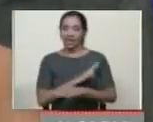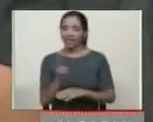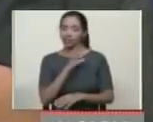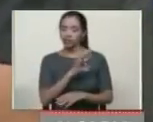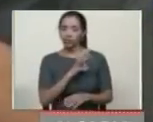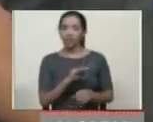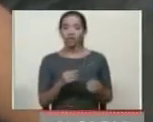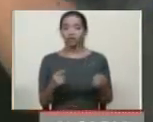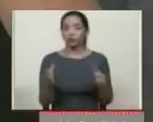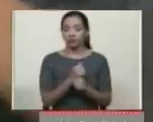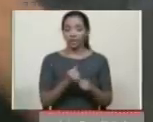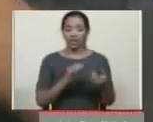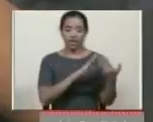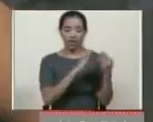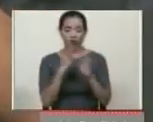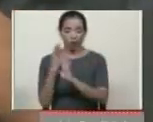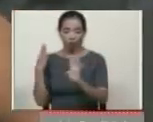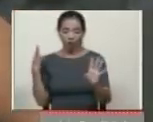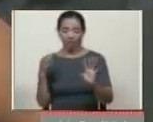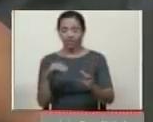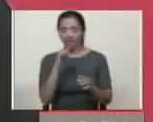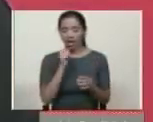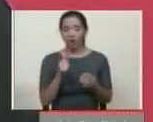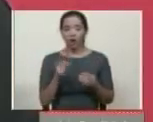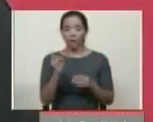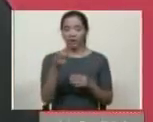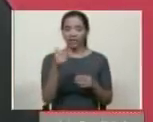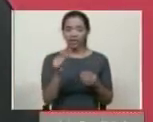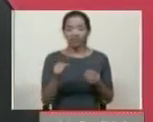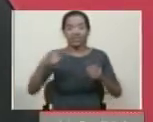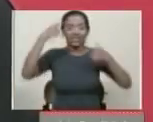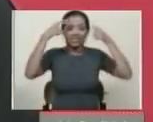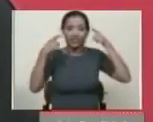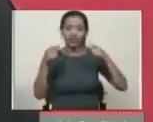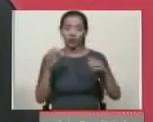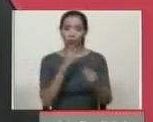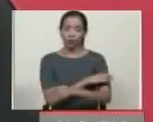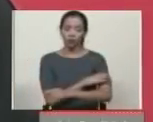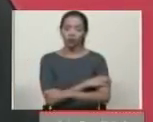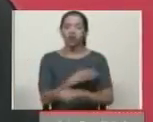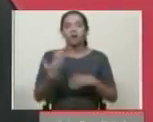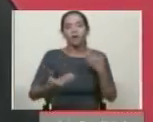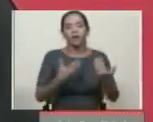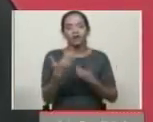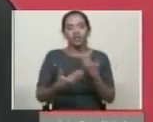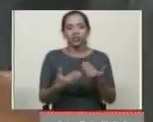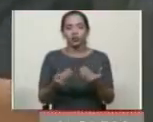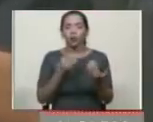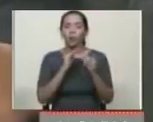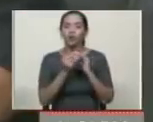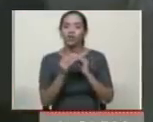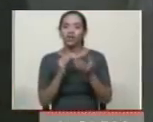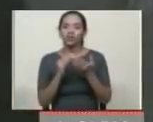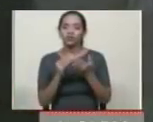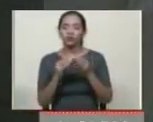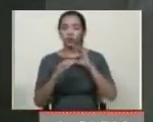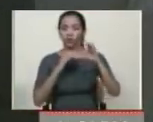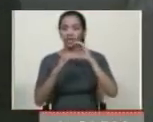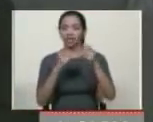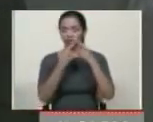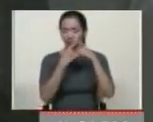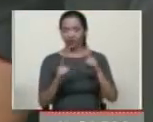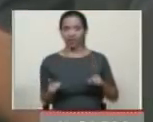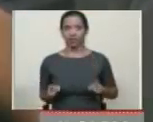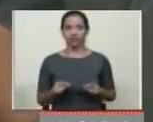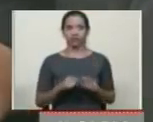o para el gas del chavista y el opositor, ahí hay un proceso comunicacional diferente. Y es donde nosotros tenemos que ejercer precisamente